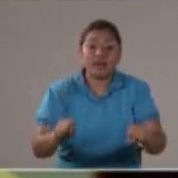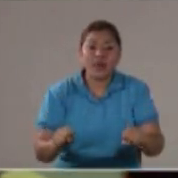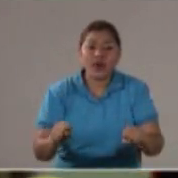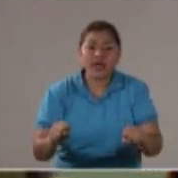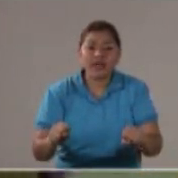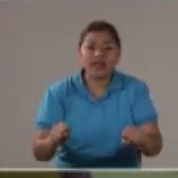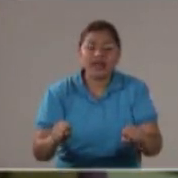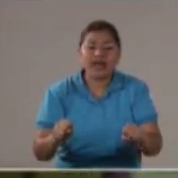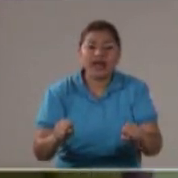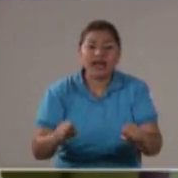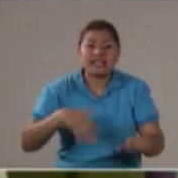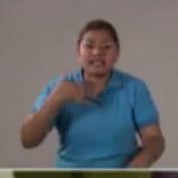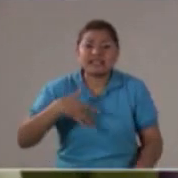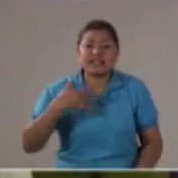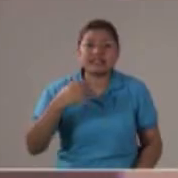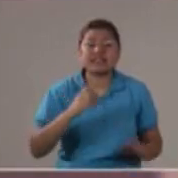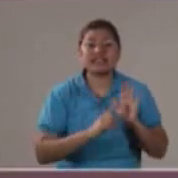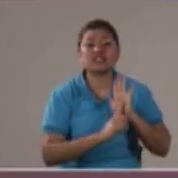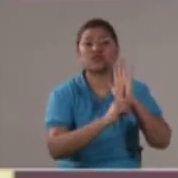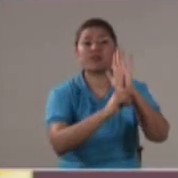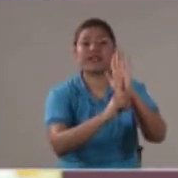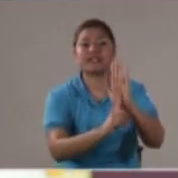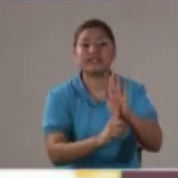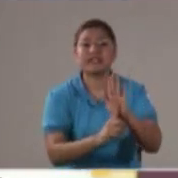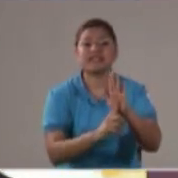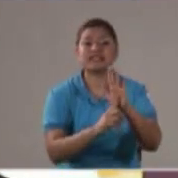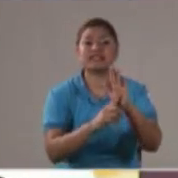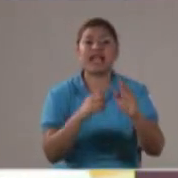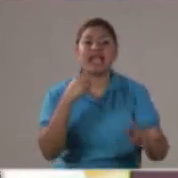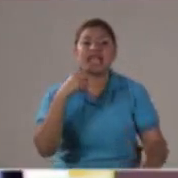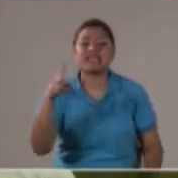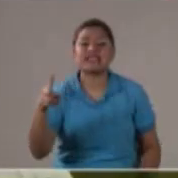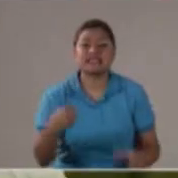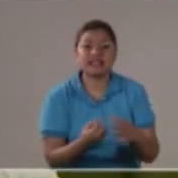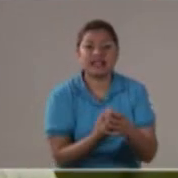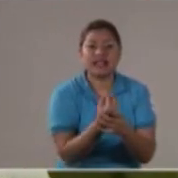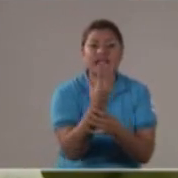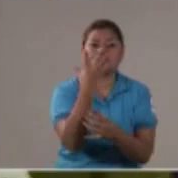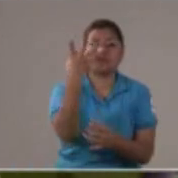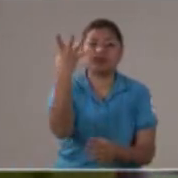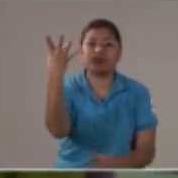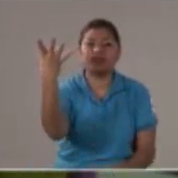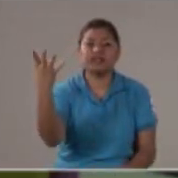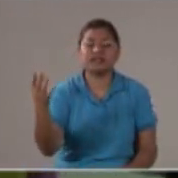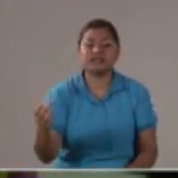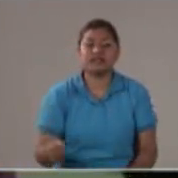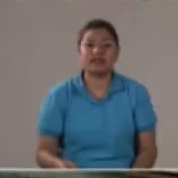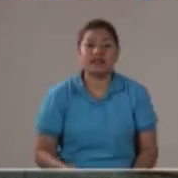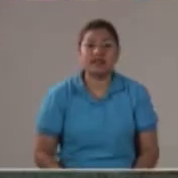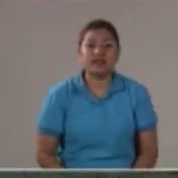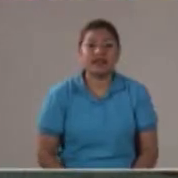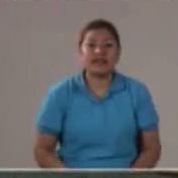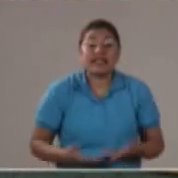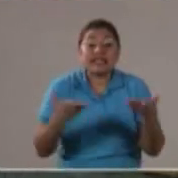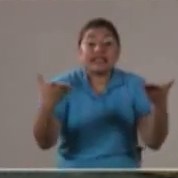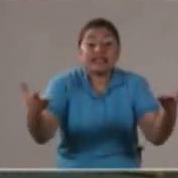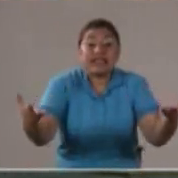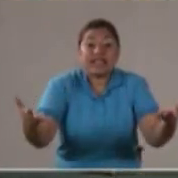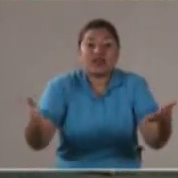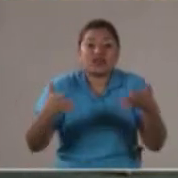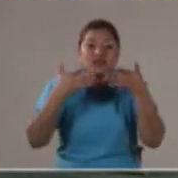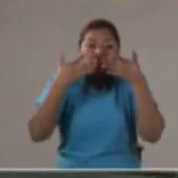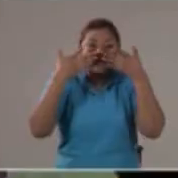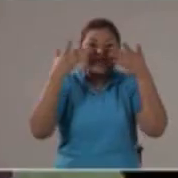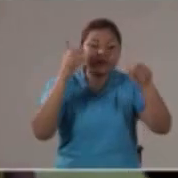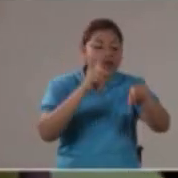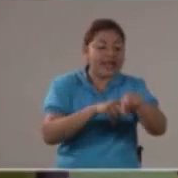percibirse su presencia, Señor, y que pueda decir: las flores han soltado su aroma. El